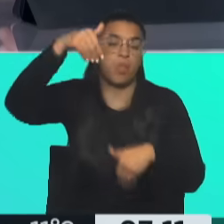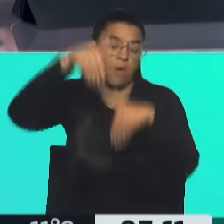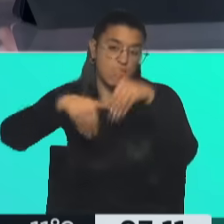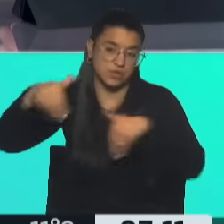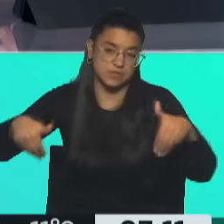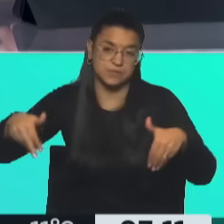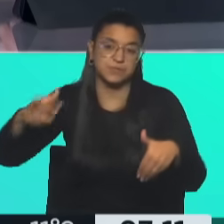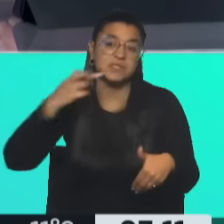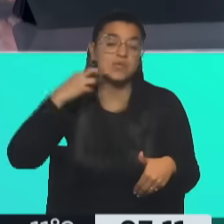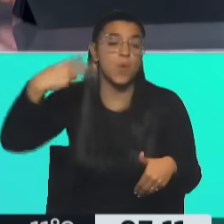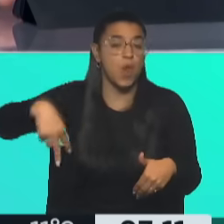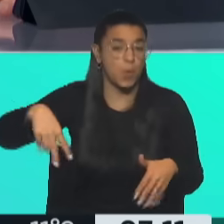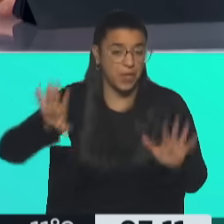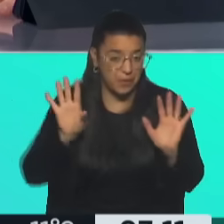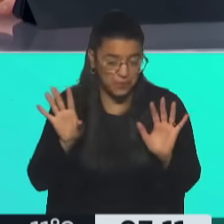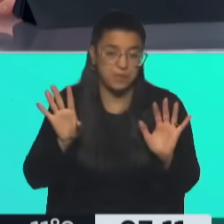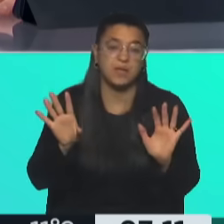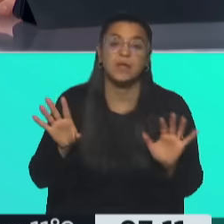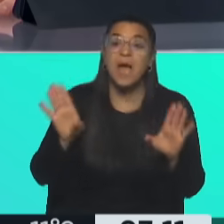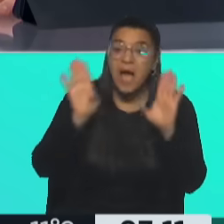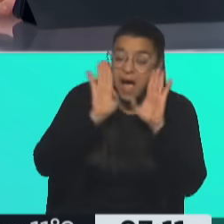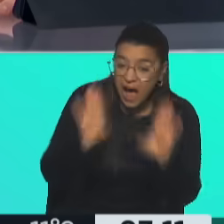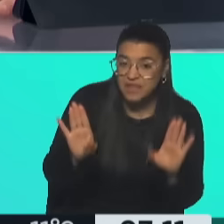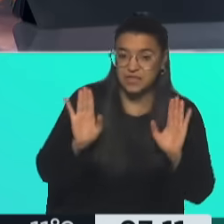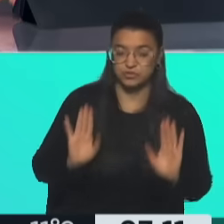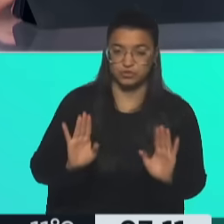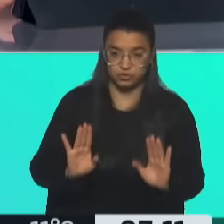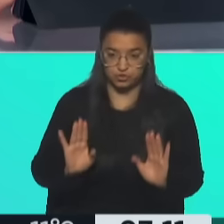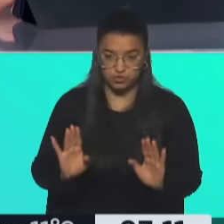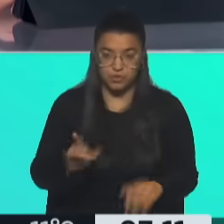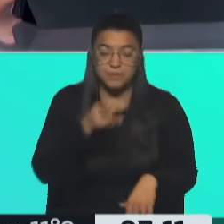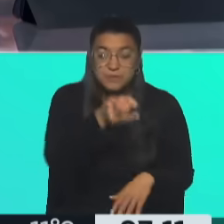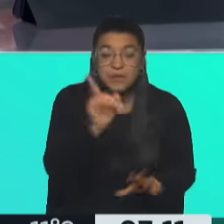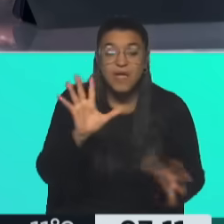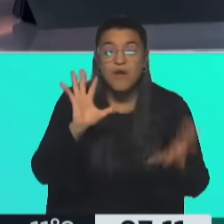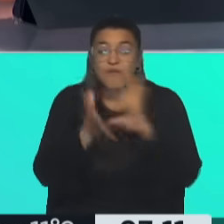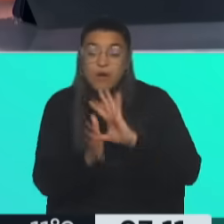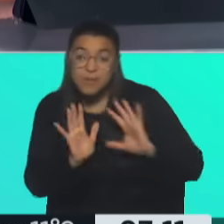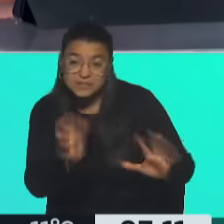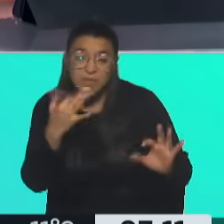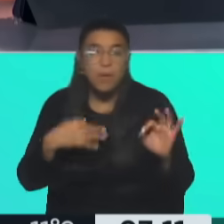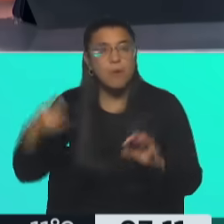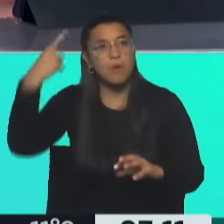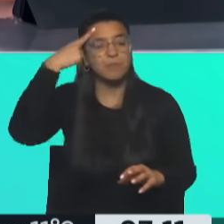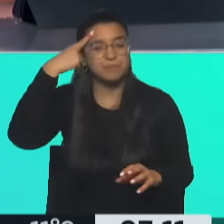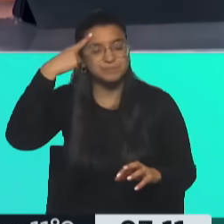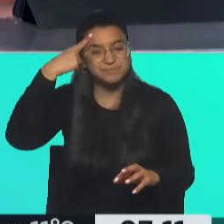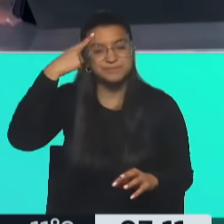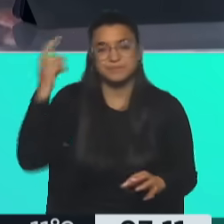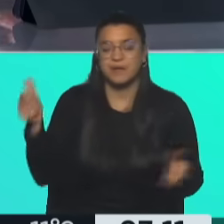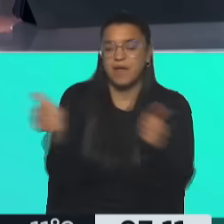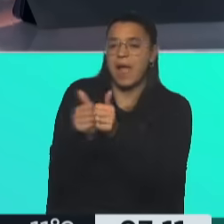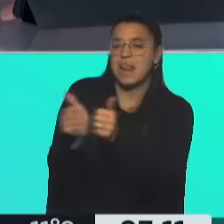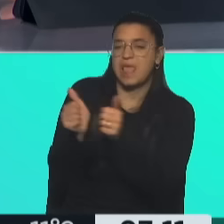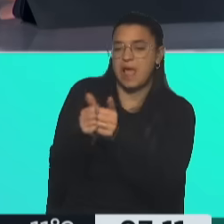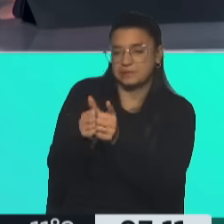el 19 de noviembre tener especial atención además a que en ese escenario hay que empezar a pensar en alianzas electorales